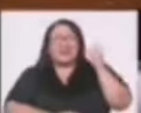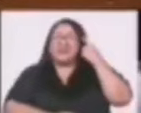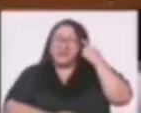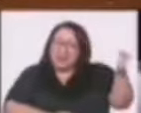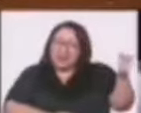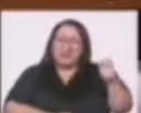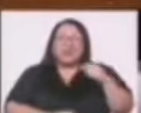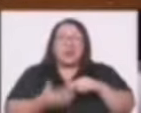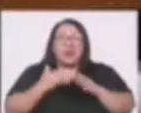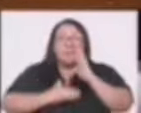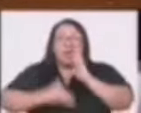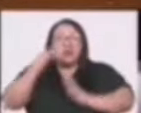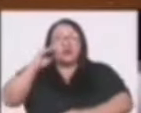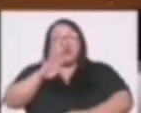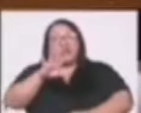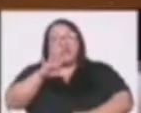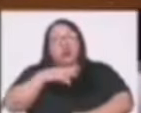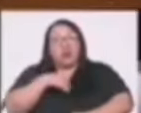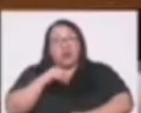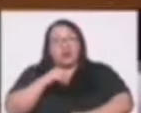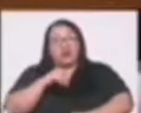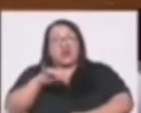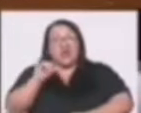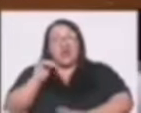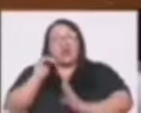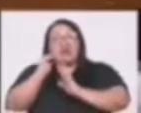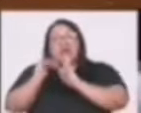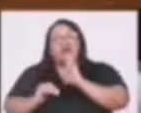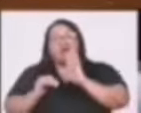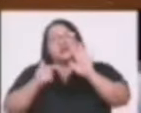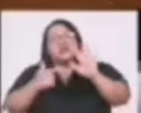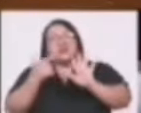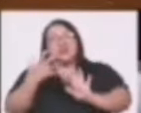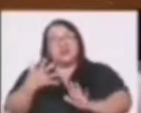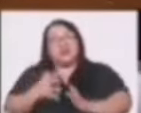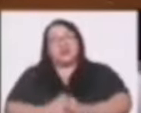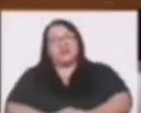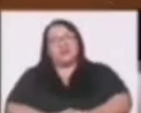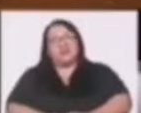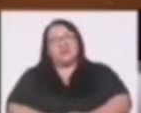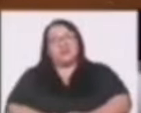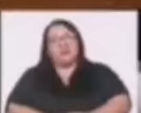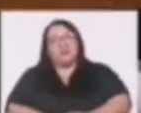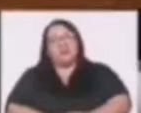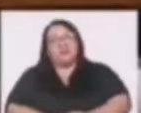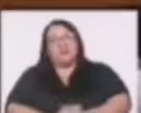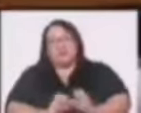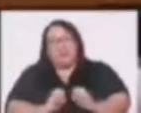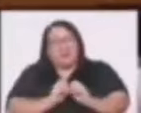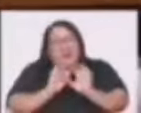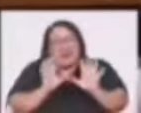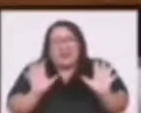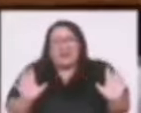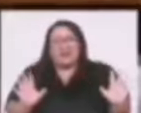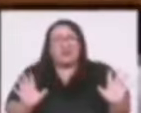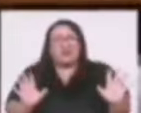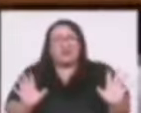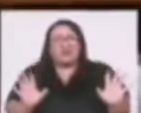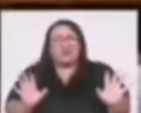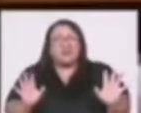claro, ser mayor de 45 años y menor de 75. Clarísimo,